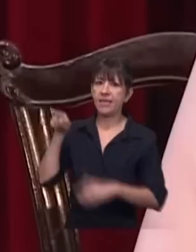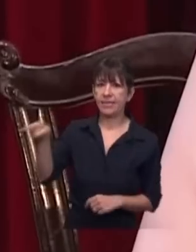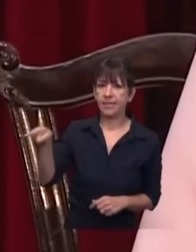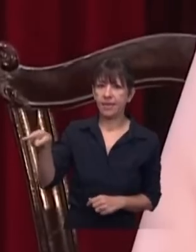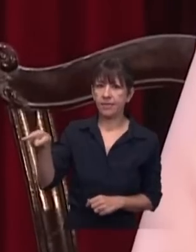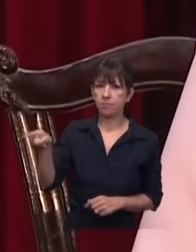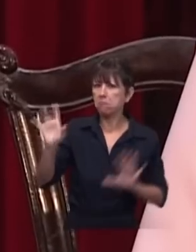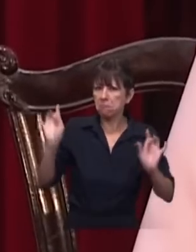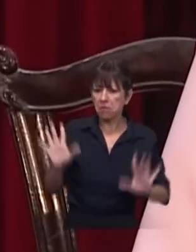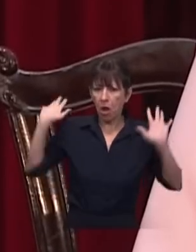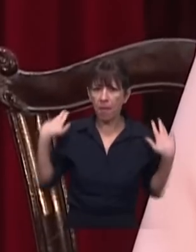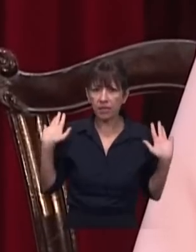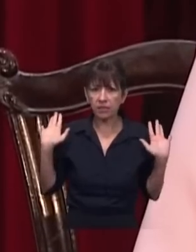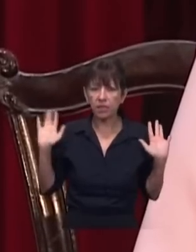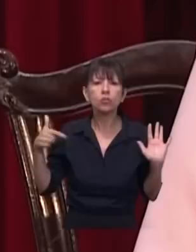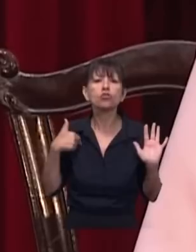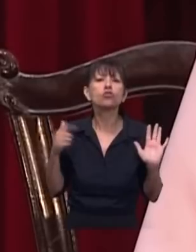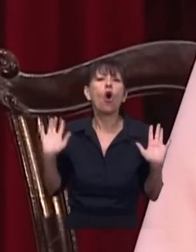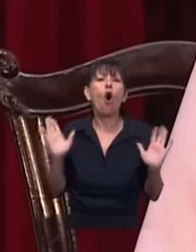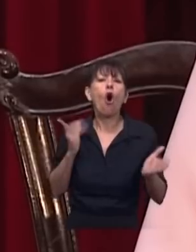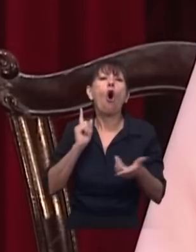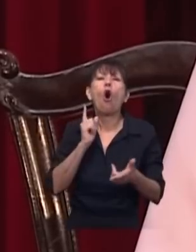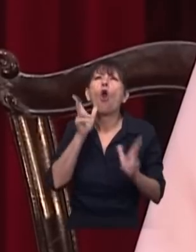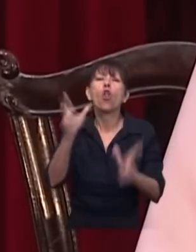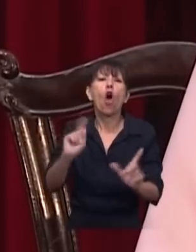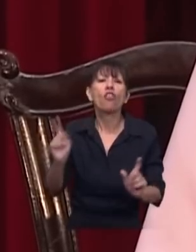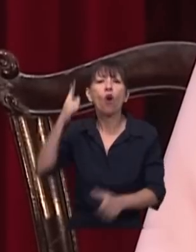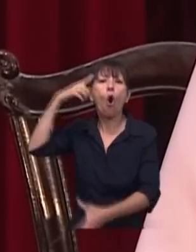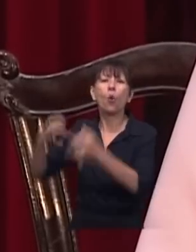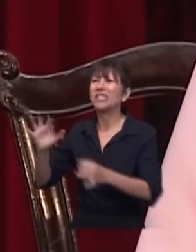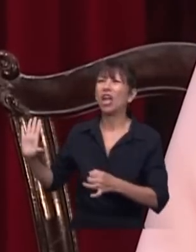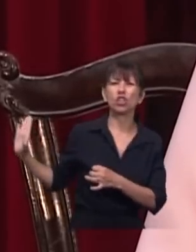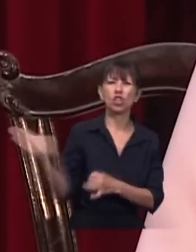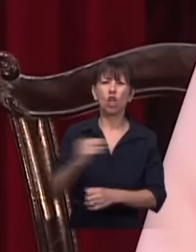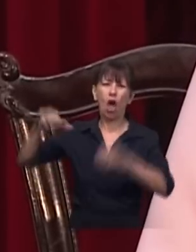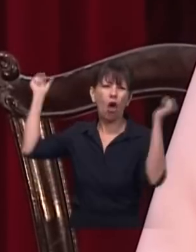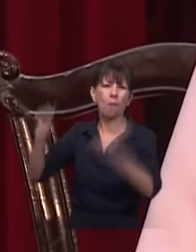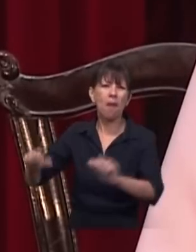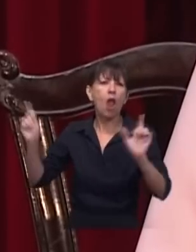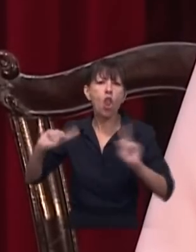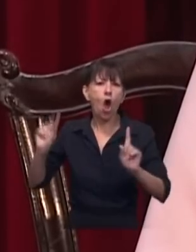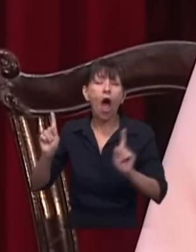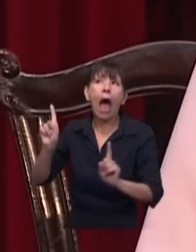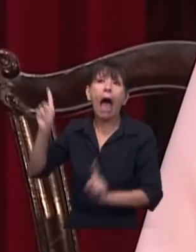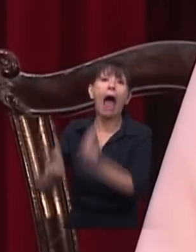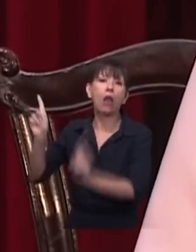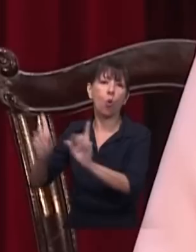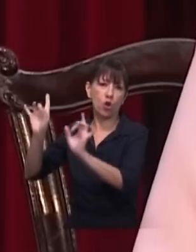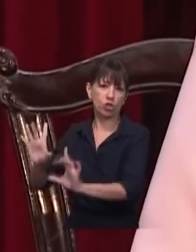Nación. No pretendo descalificar en su totalidad al Poder Judicial por las conductas de algunos de sus